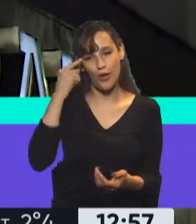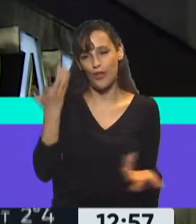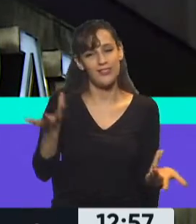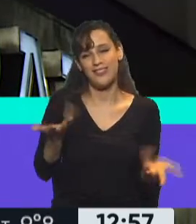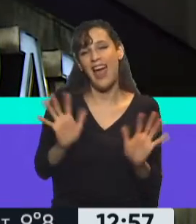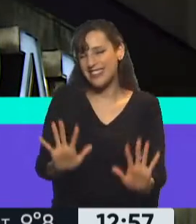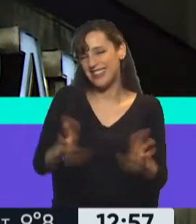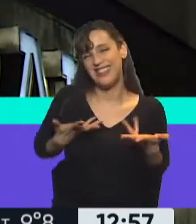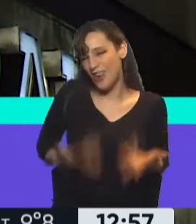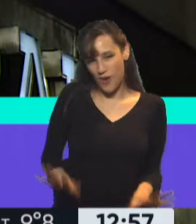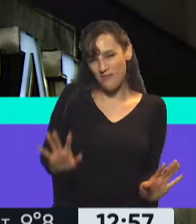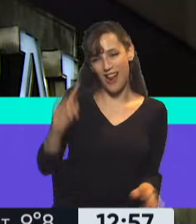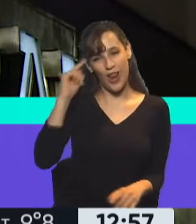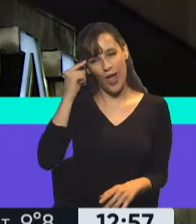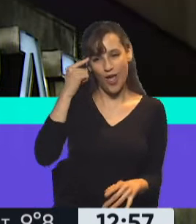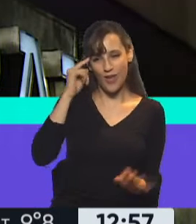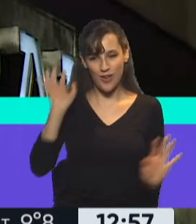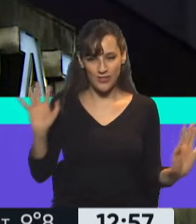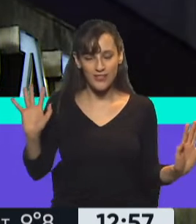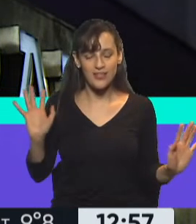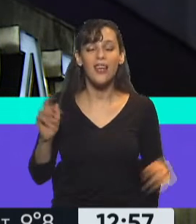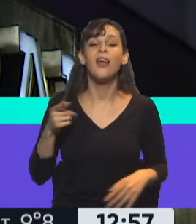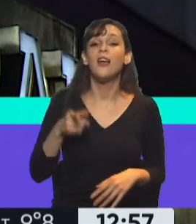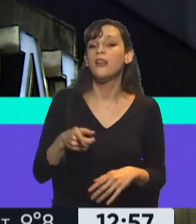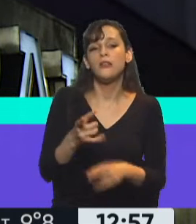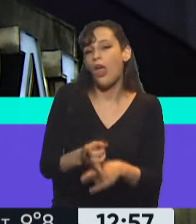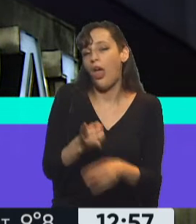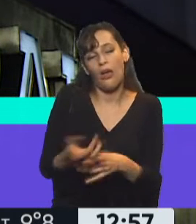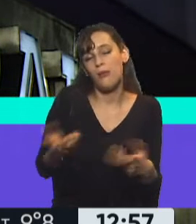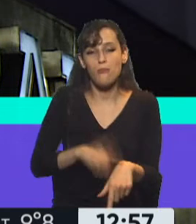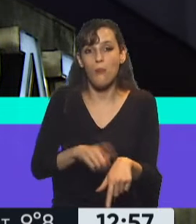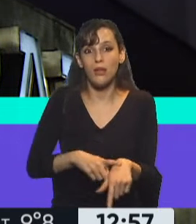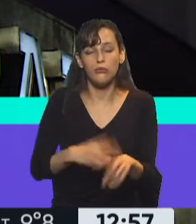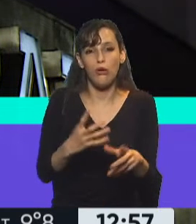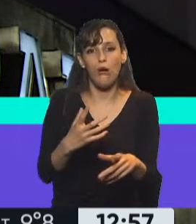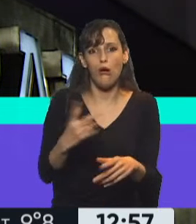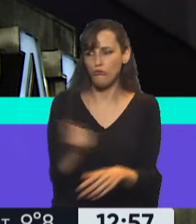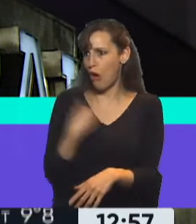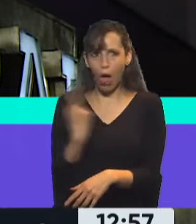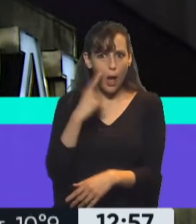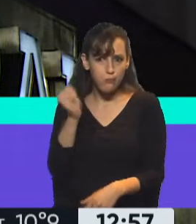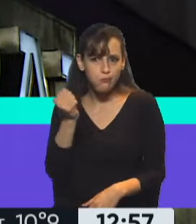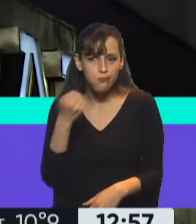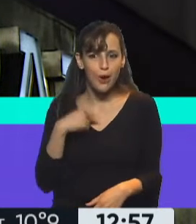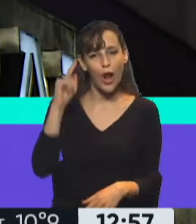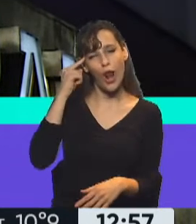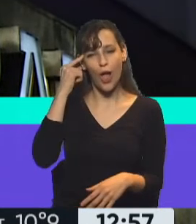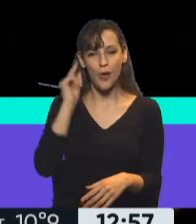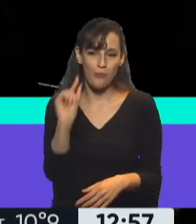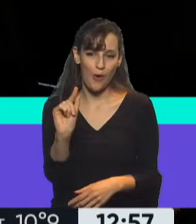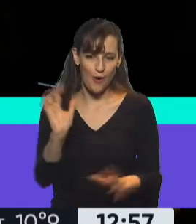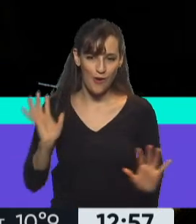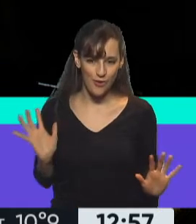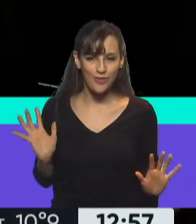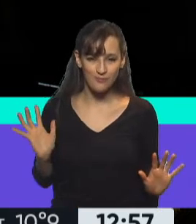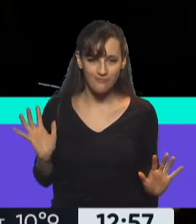está. Constantemente tenemos estas fugas, estos raptos, estos momentos, estos permisos de salir